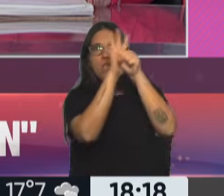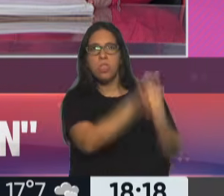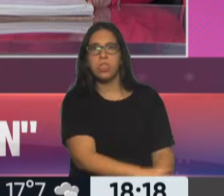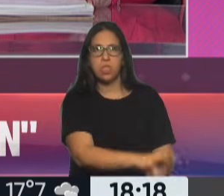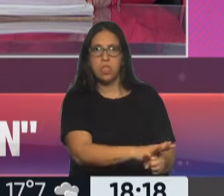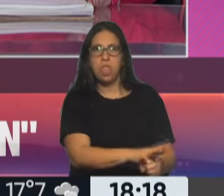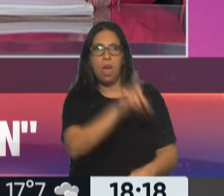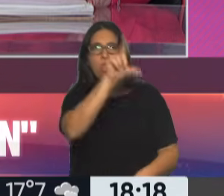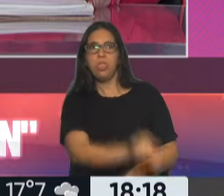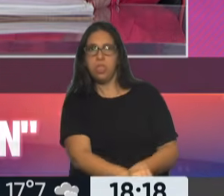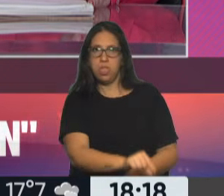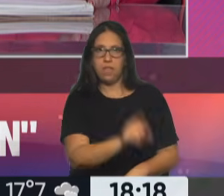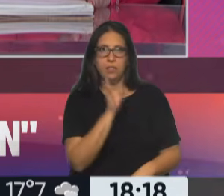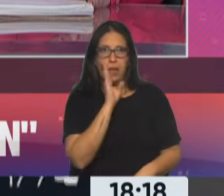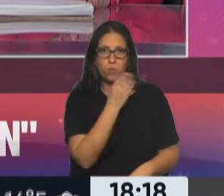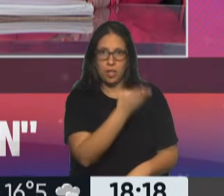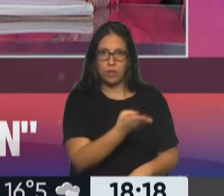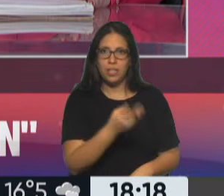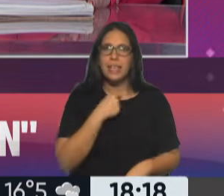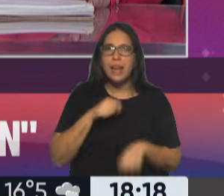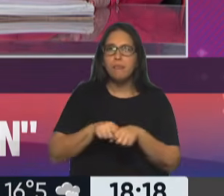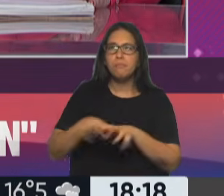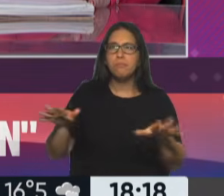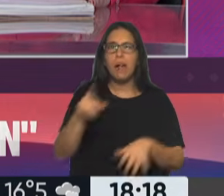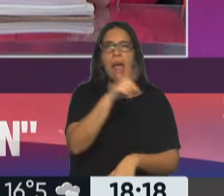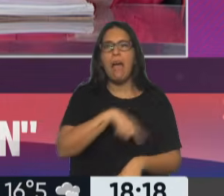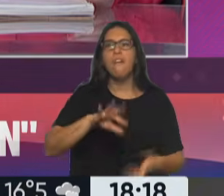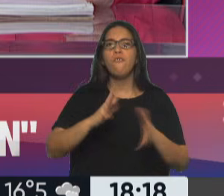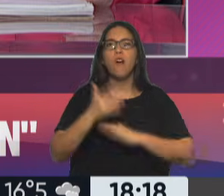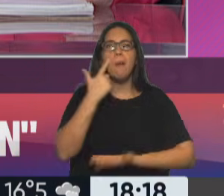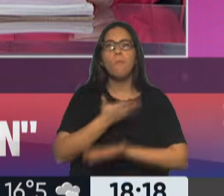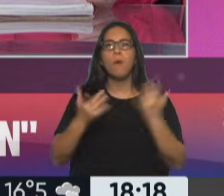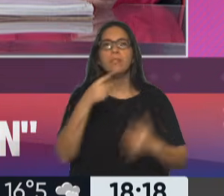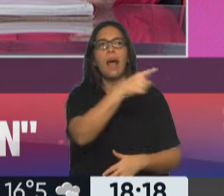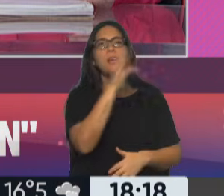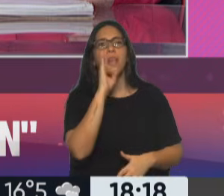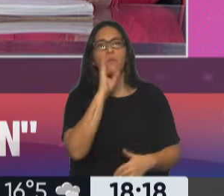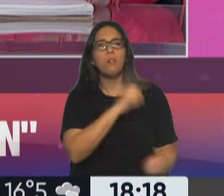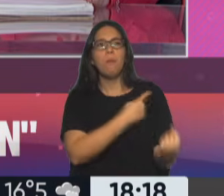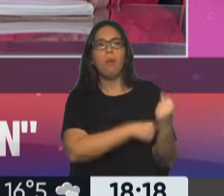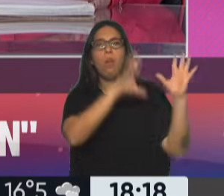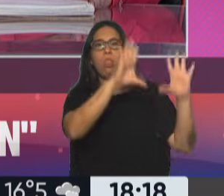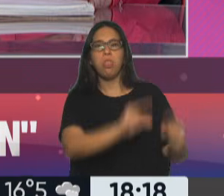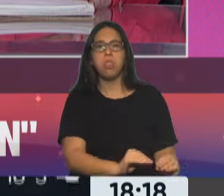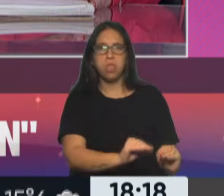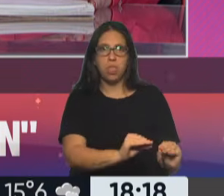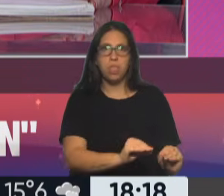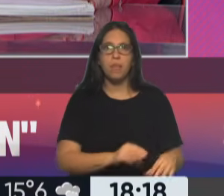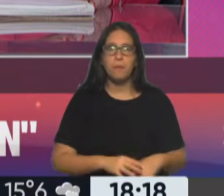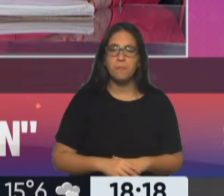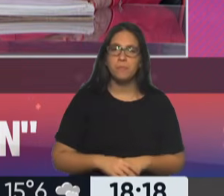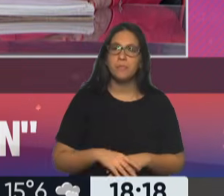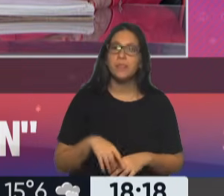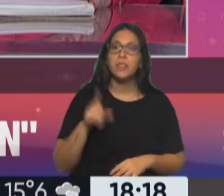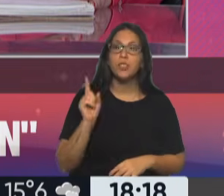O quiere vender un relato donde Estados Unidos quedó humillado. En relación a lo que esperaba Israel, a lo que esperaba Trump, me parece